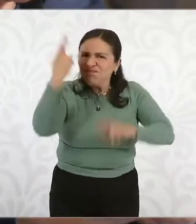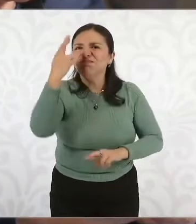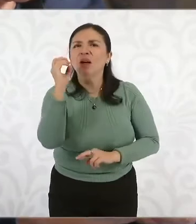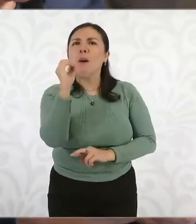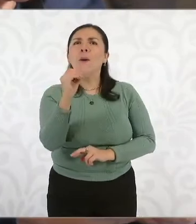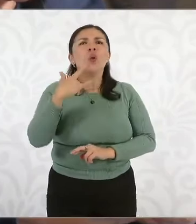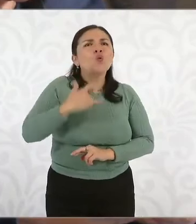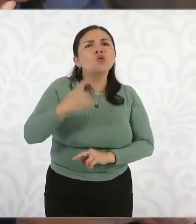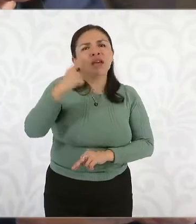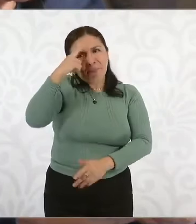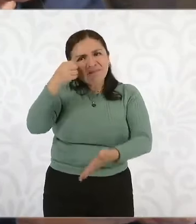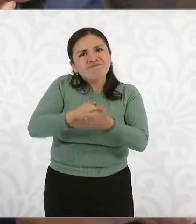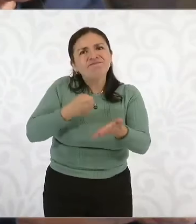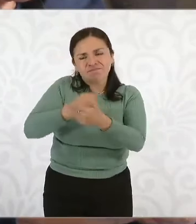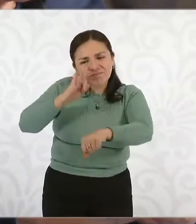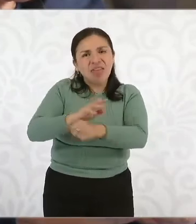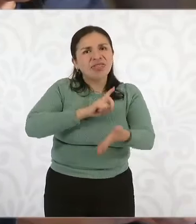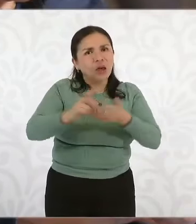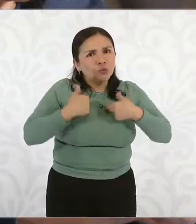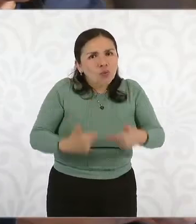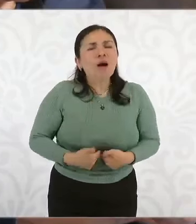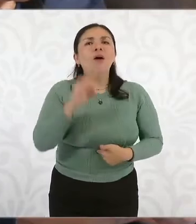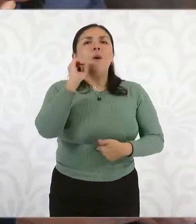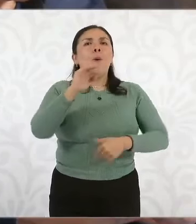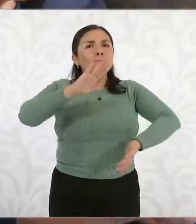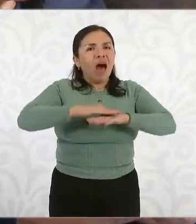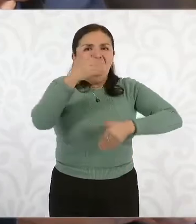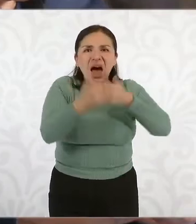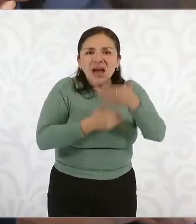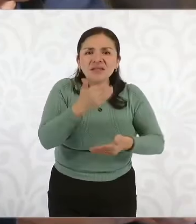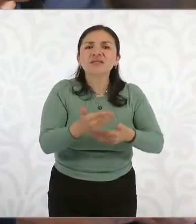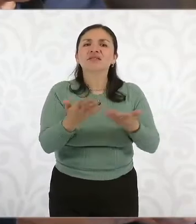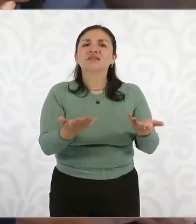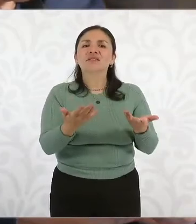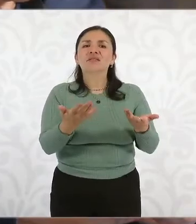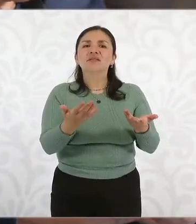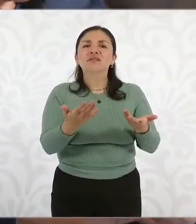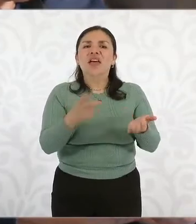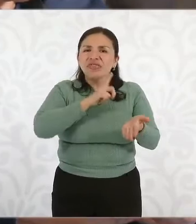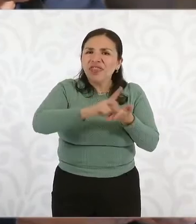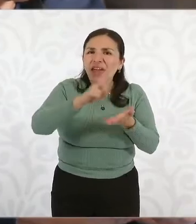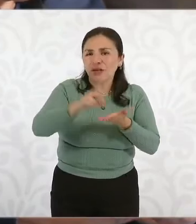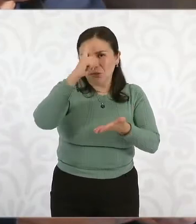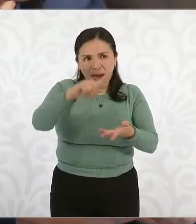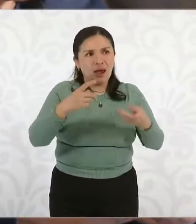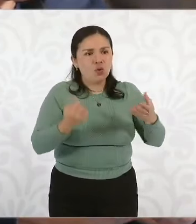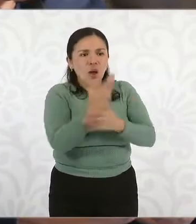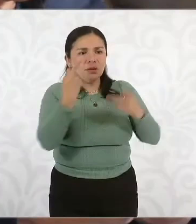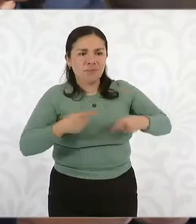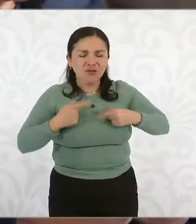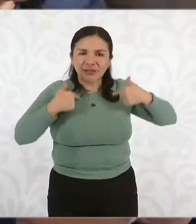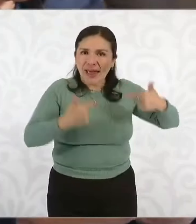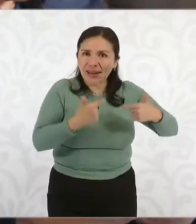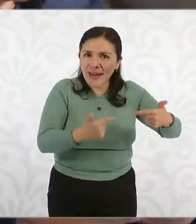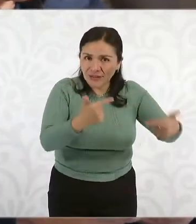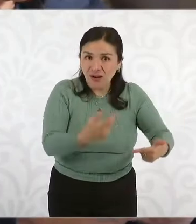luchar por los derechos humanos, por el avance de más y nuevos derechos para las nuevas generaciones, tiene